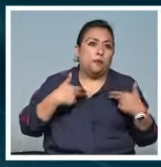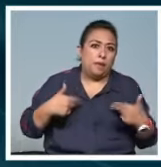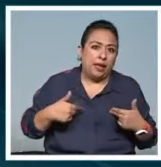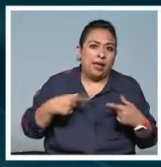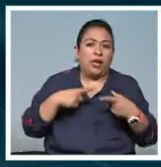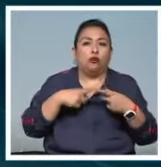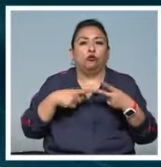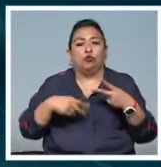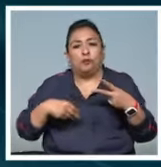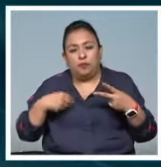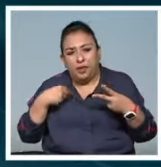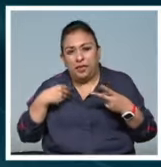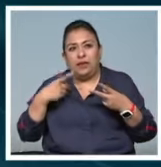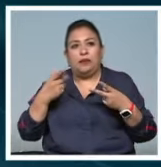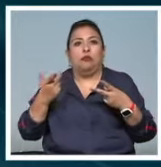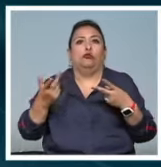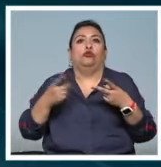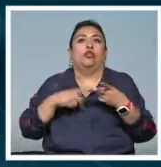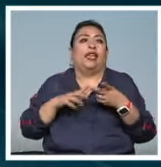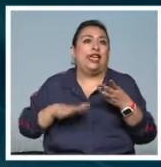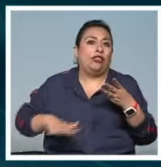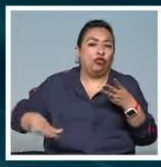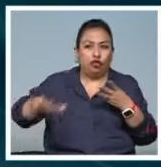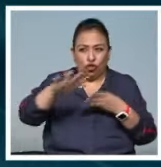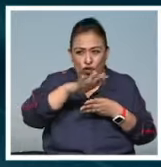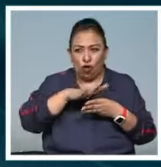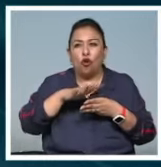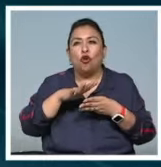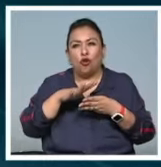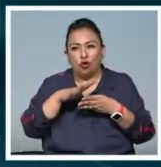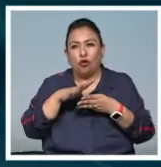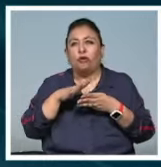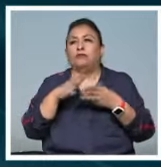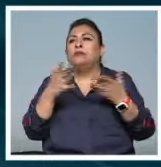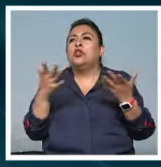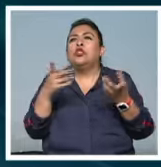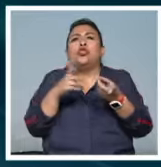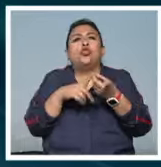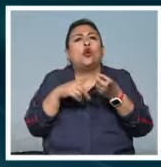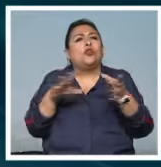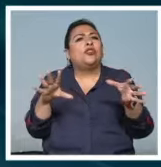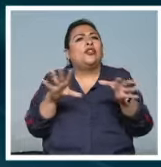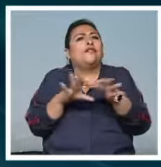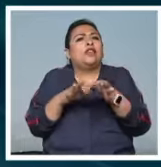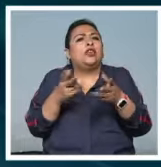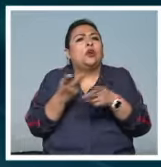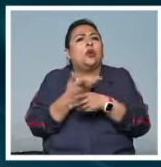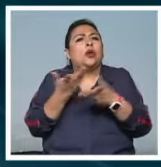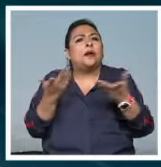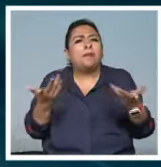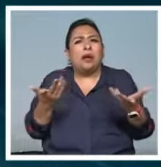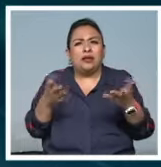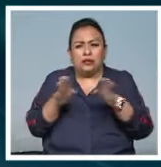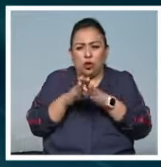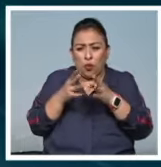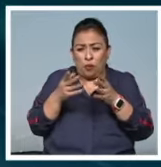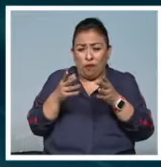pero seres vivos, organismos vivos y el entorno. Y cómo, ¿en dónde queda ese vínculo? Y cómo la